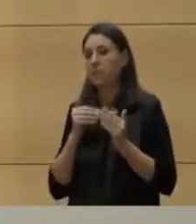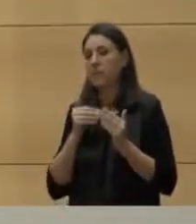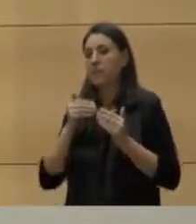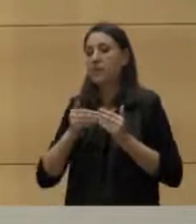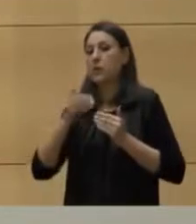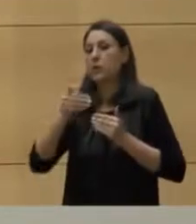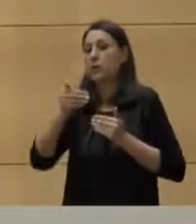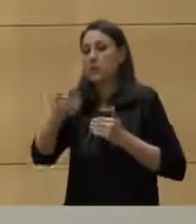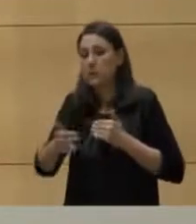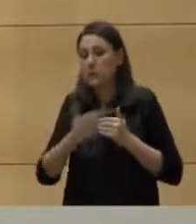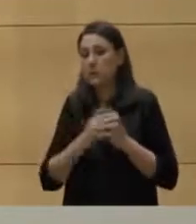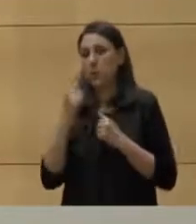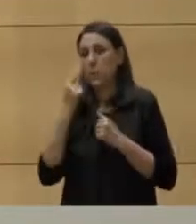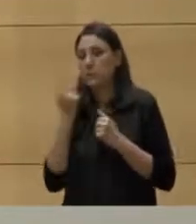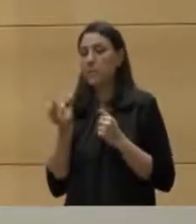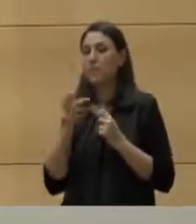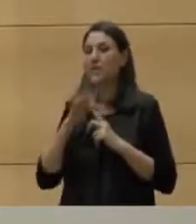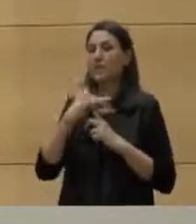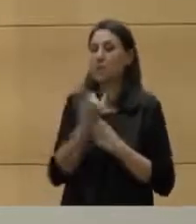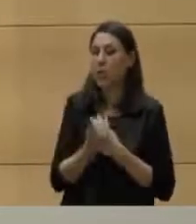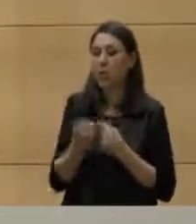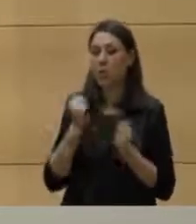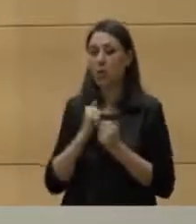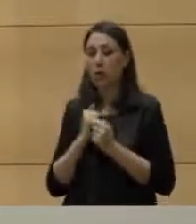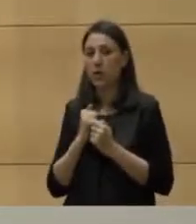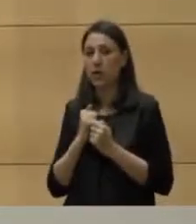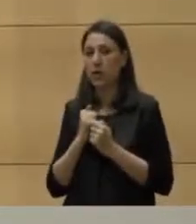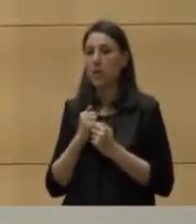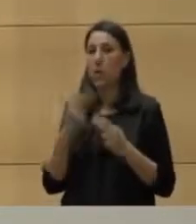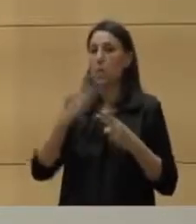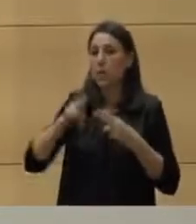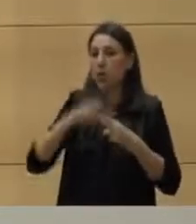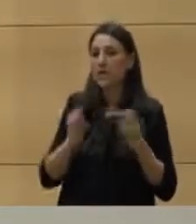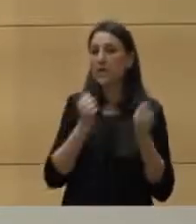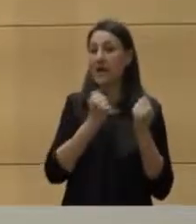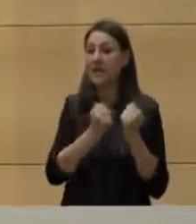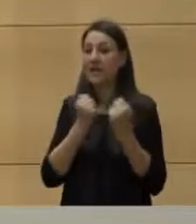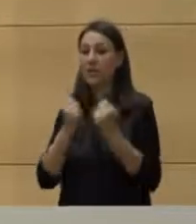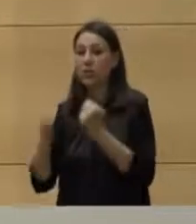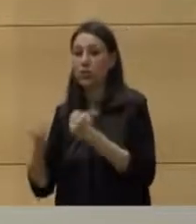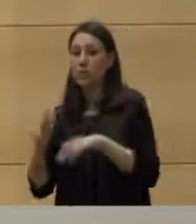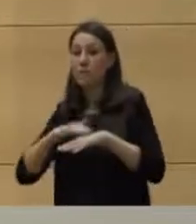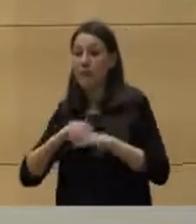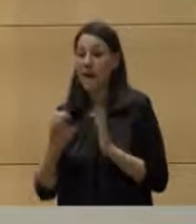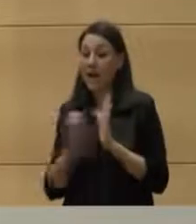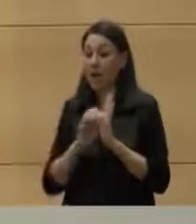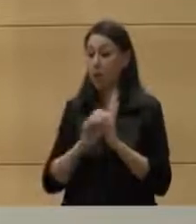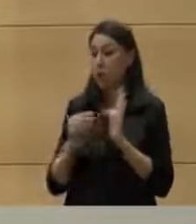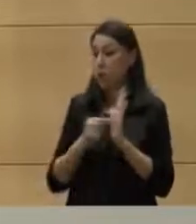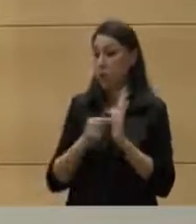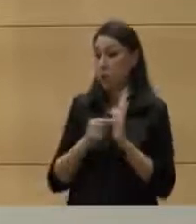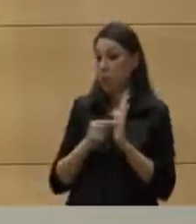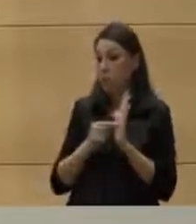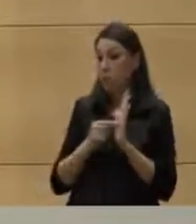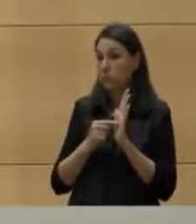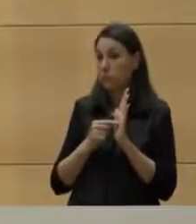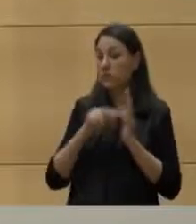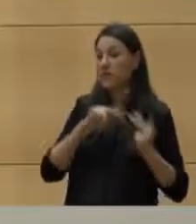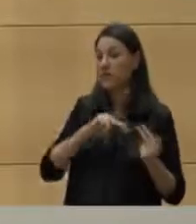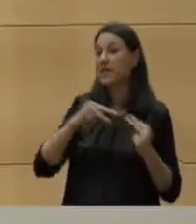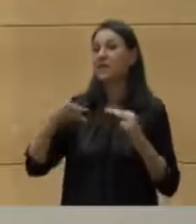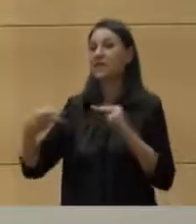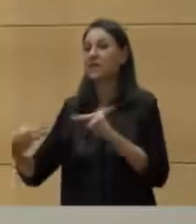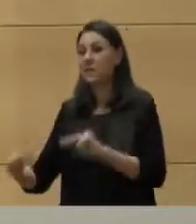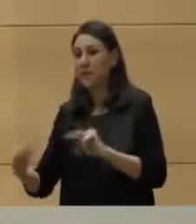condiciones políticas, económicas e institucionales para que aquella Constitución fuese interpretada en